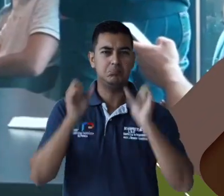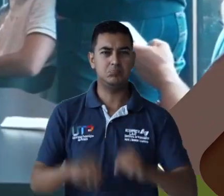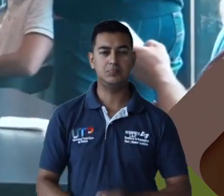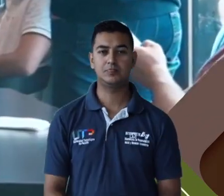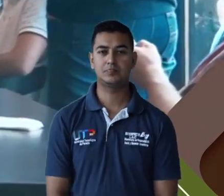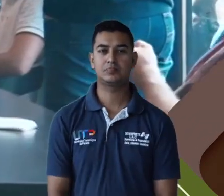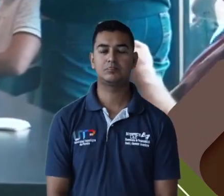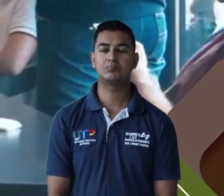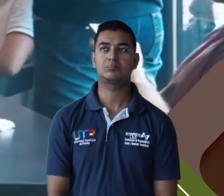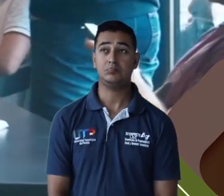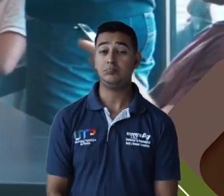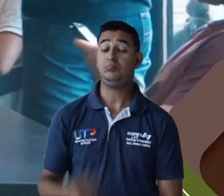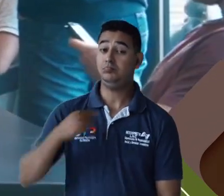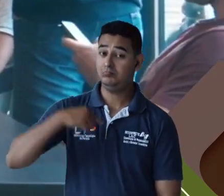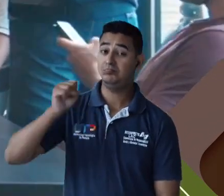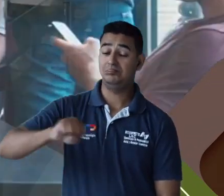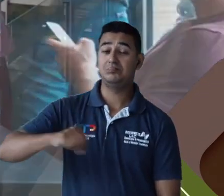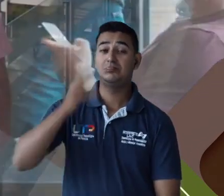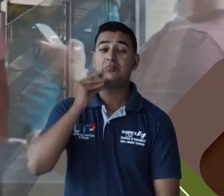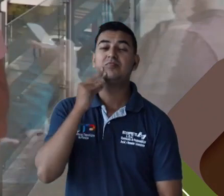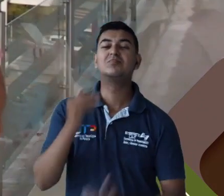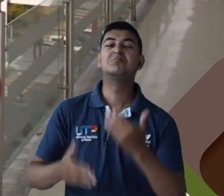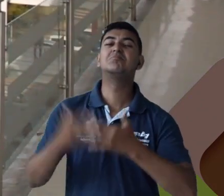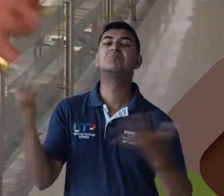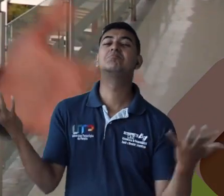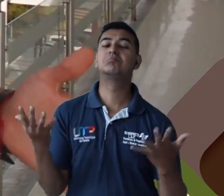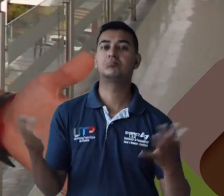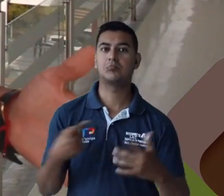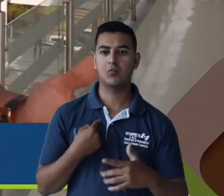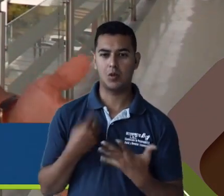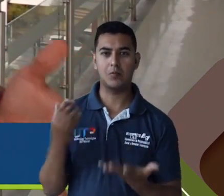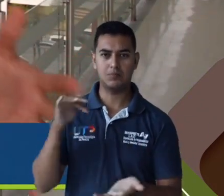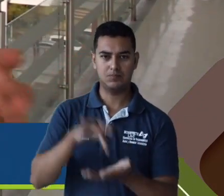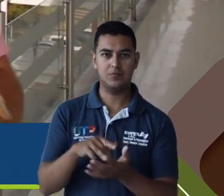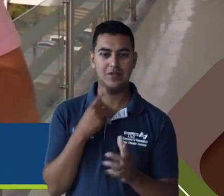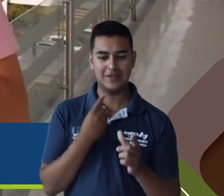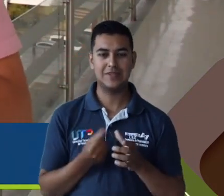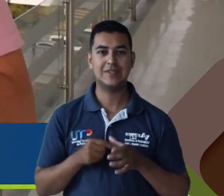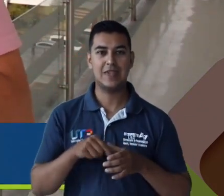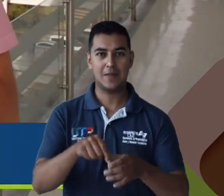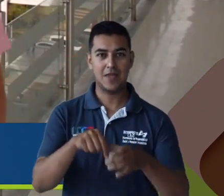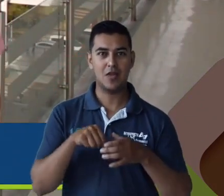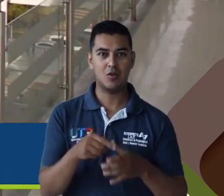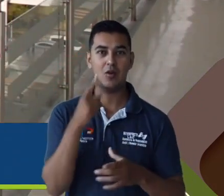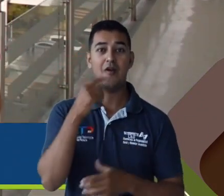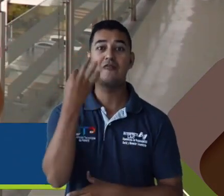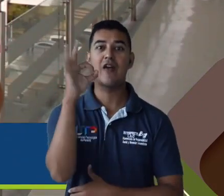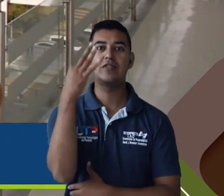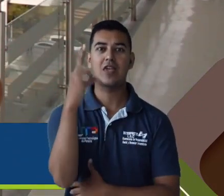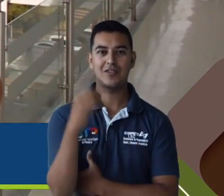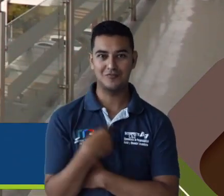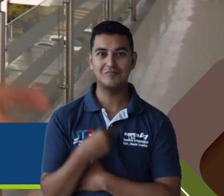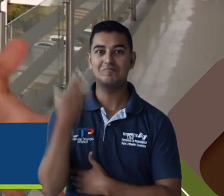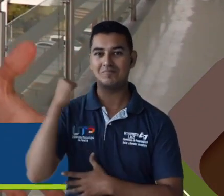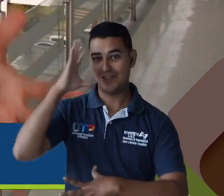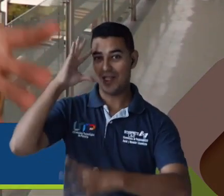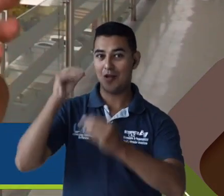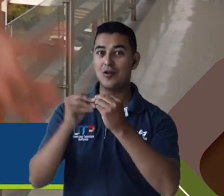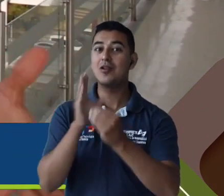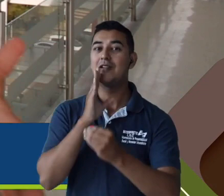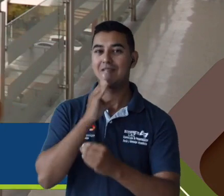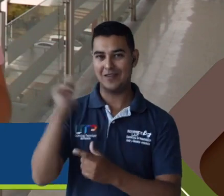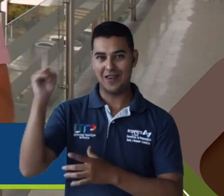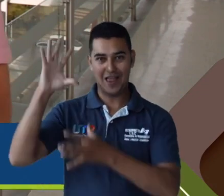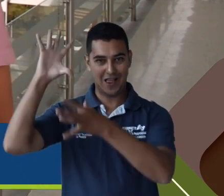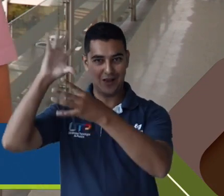lengua. Mi experiencia de doble titulación empieza siendo parte del semillero de francés gracias a los convenios entre